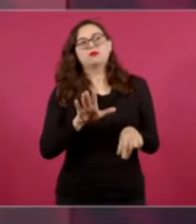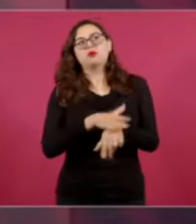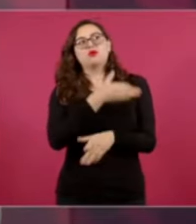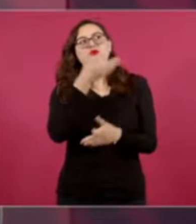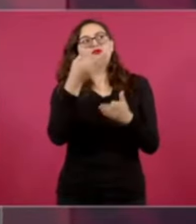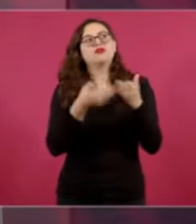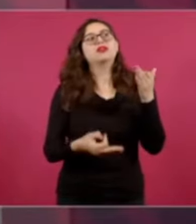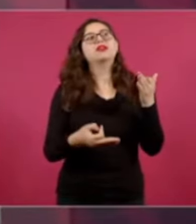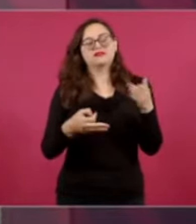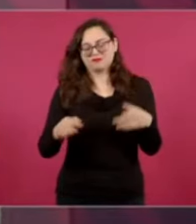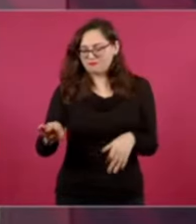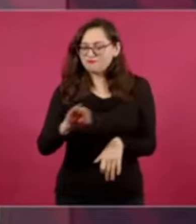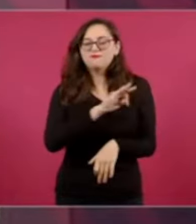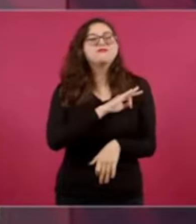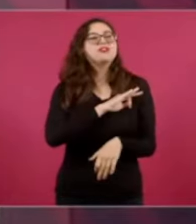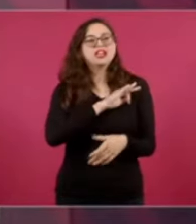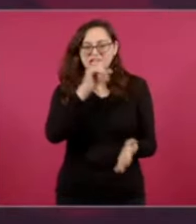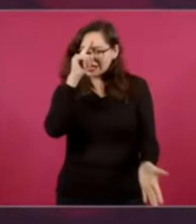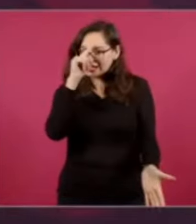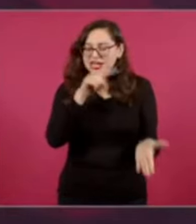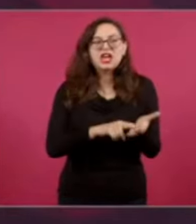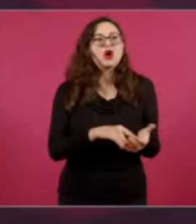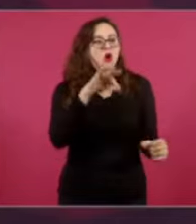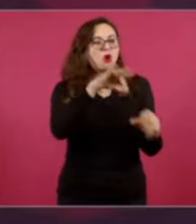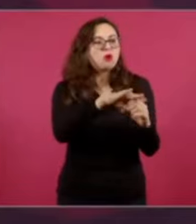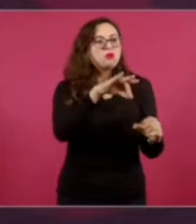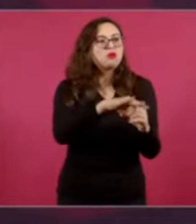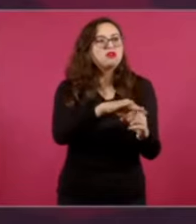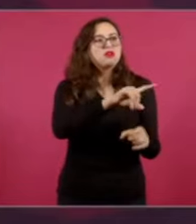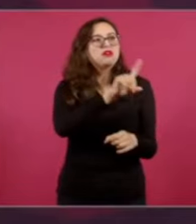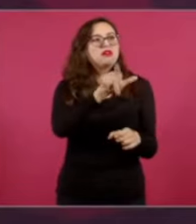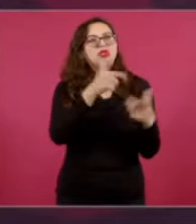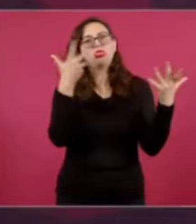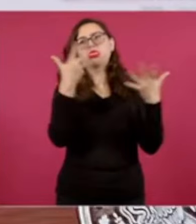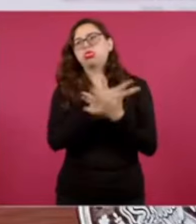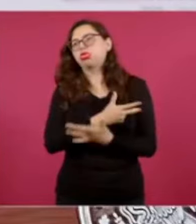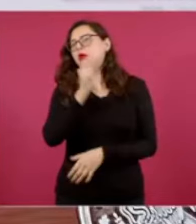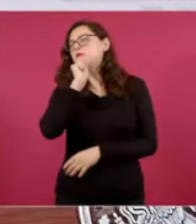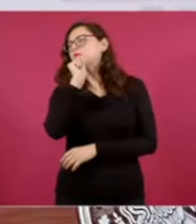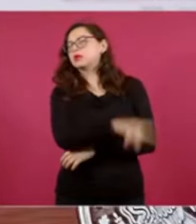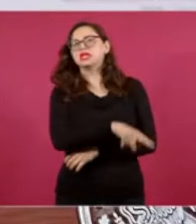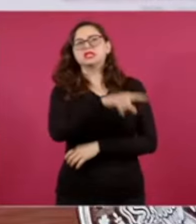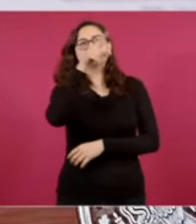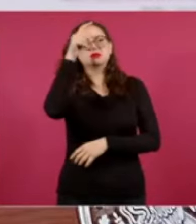y resulta que llega y es más de lo mismo,